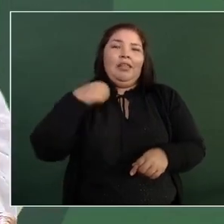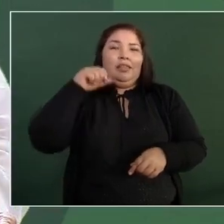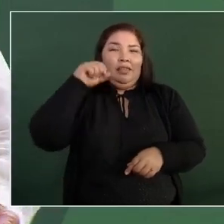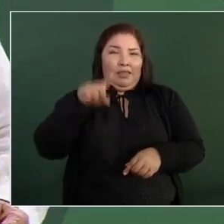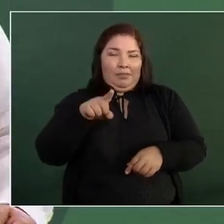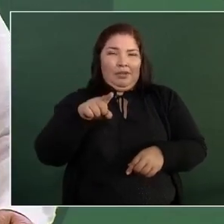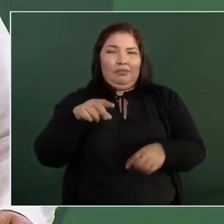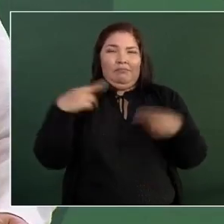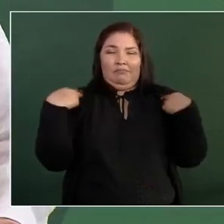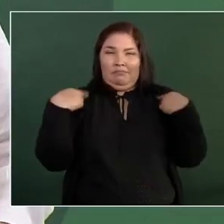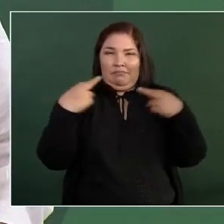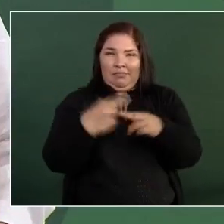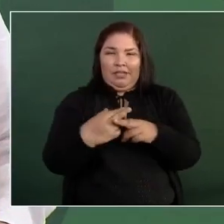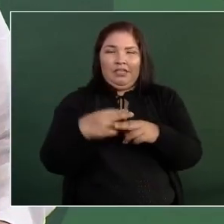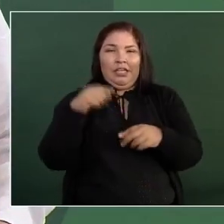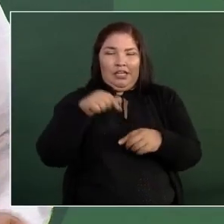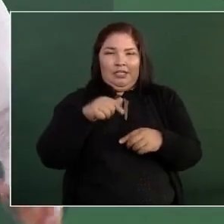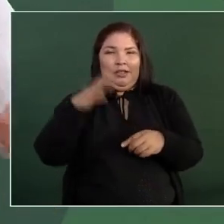el dirigente de…